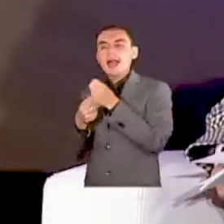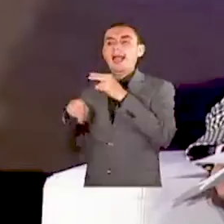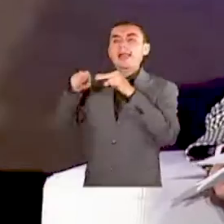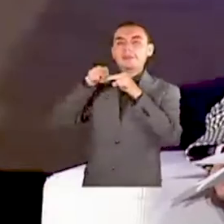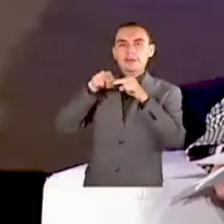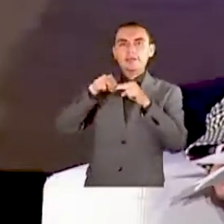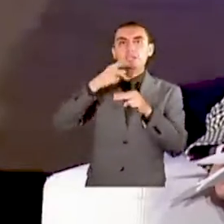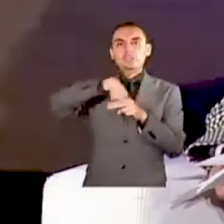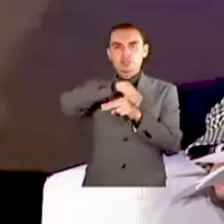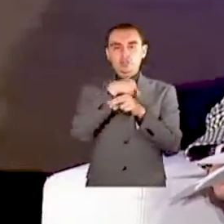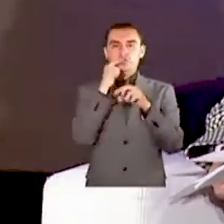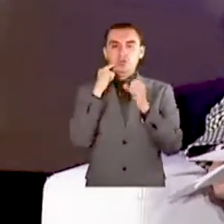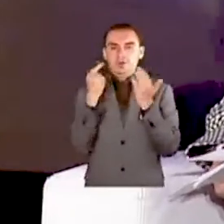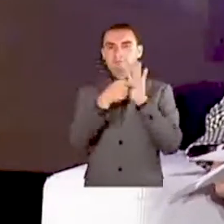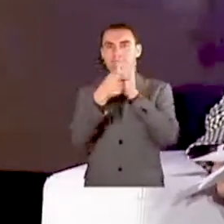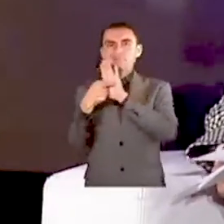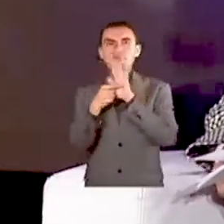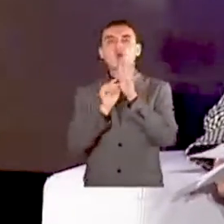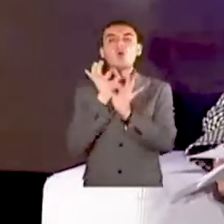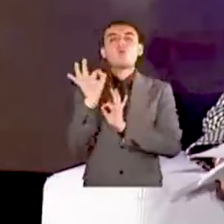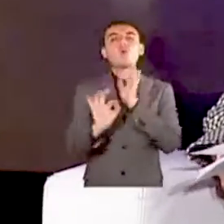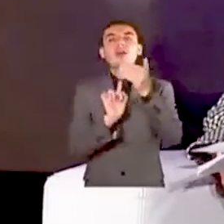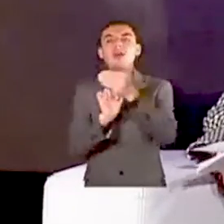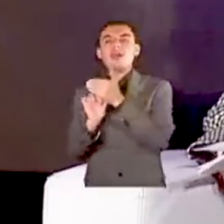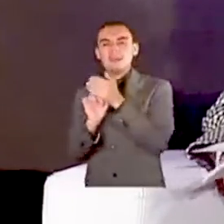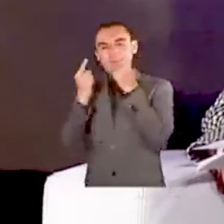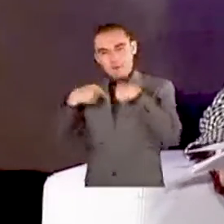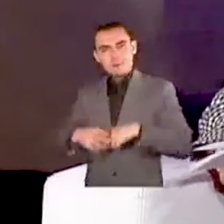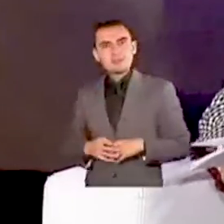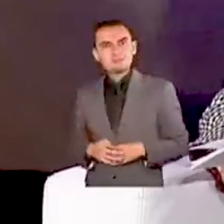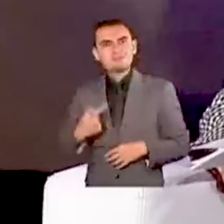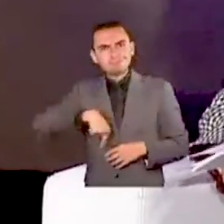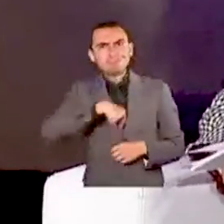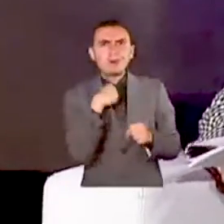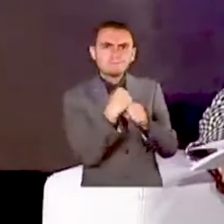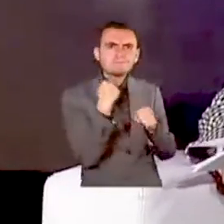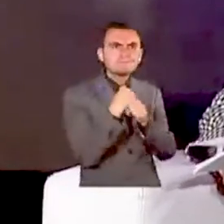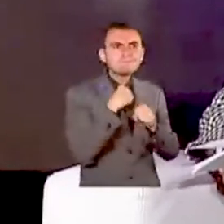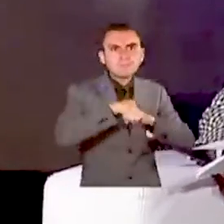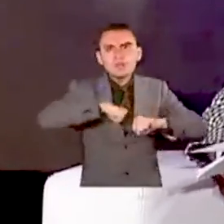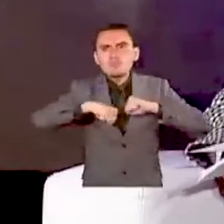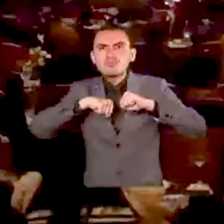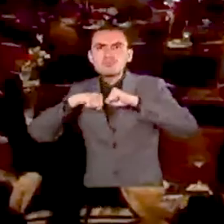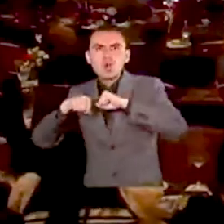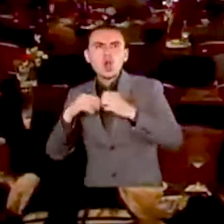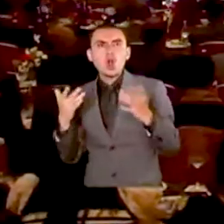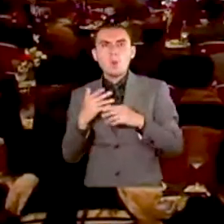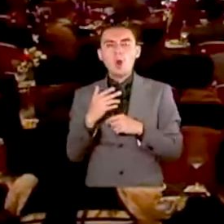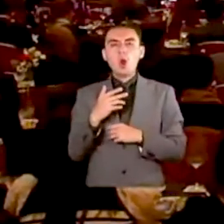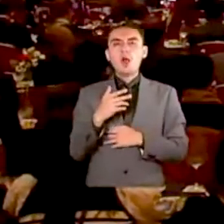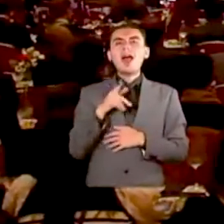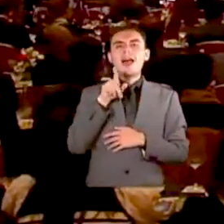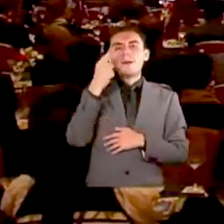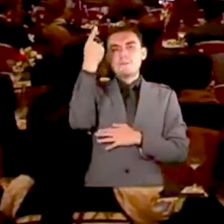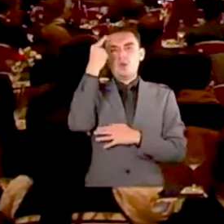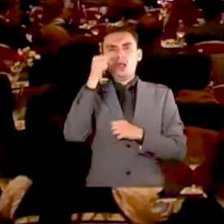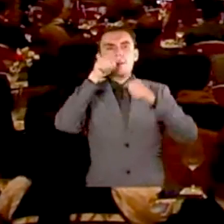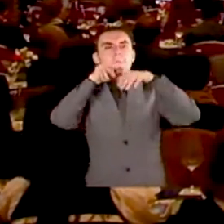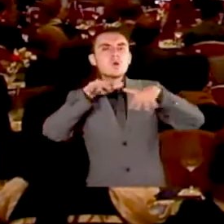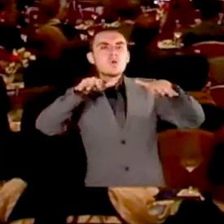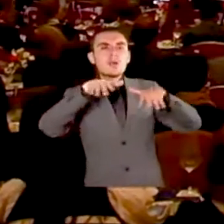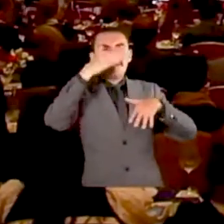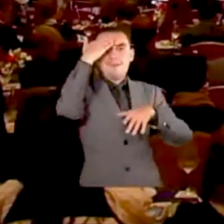complementarios, en nuestro título que habla de la protección social, también trabajamos, señora Procuradora, en la política pública social para